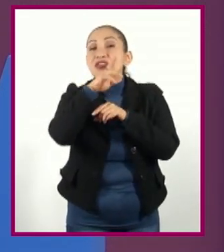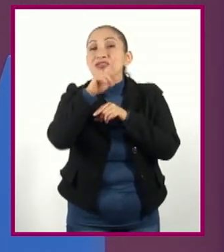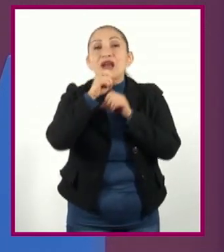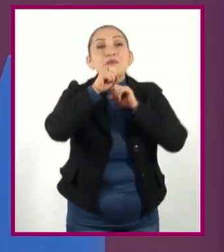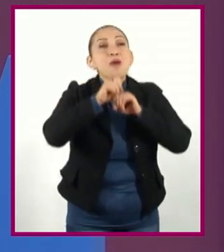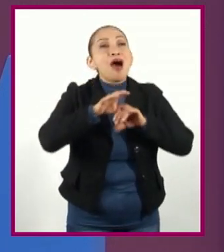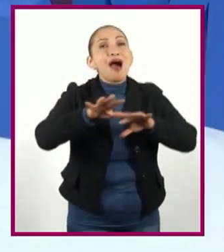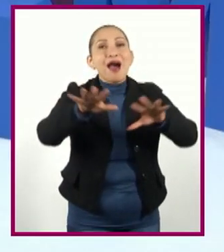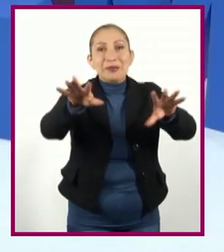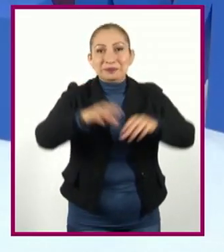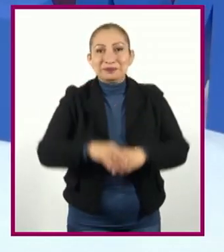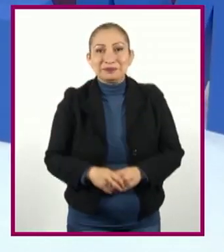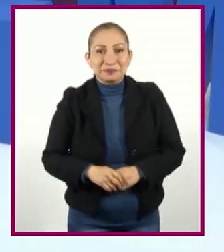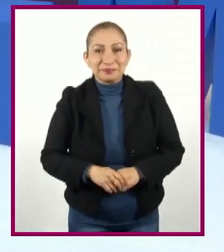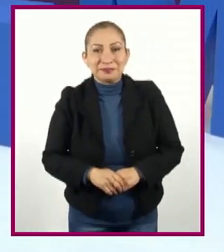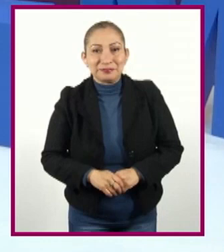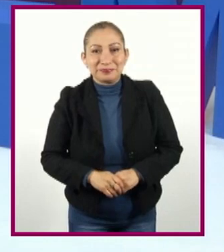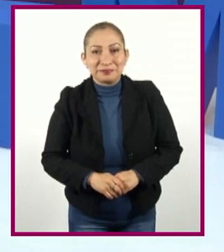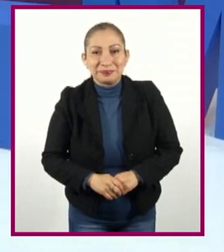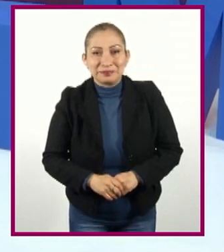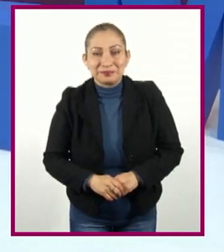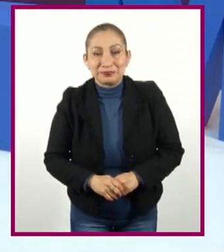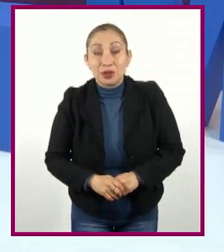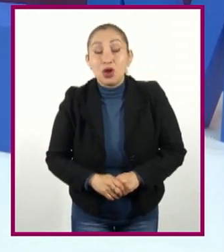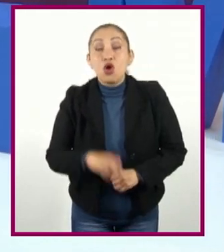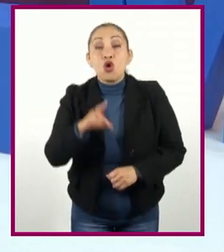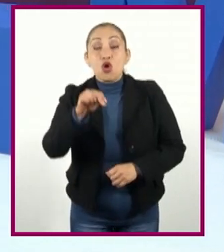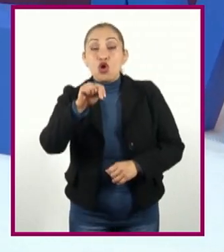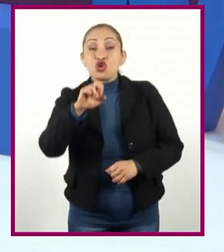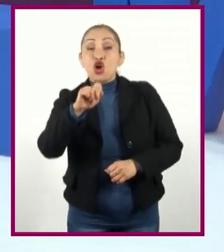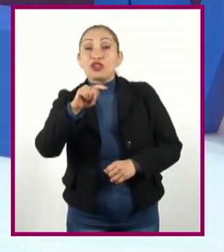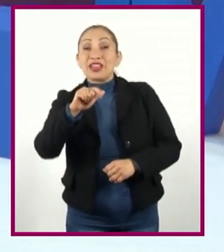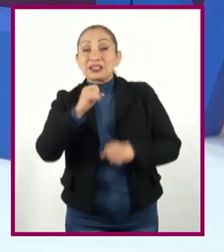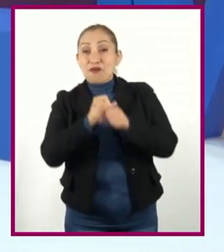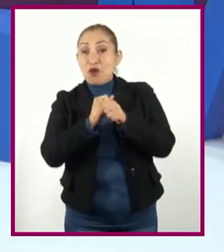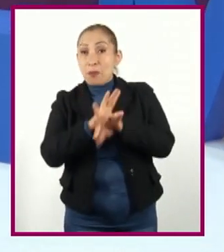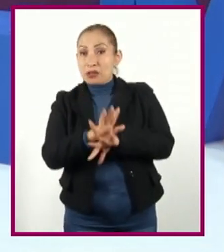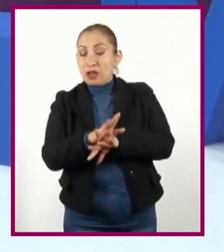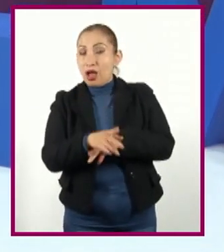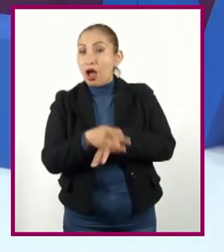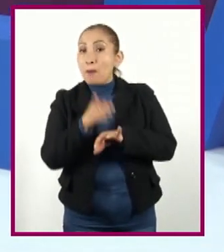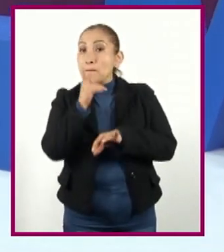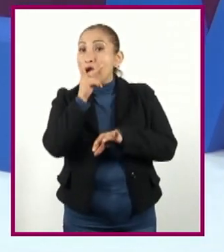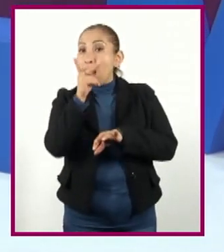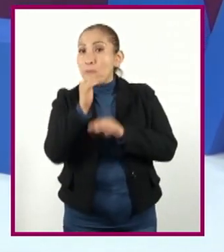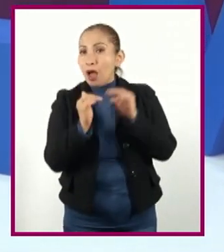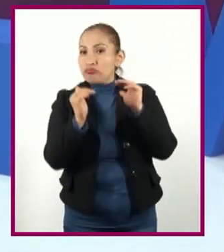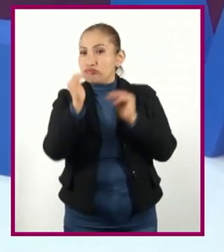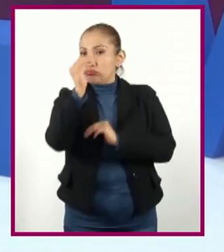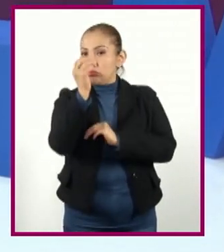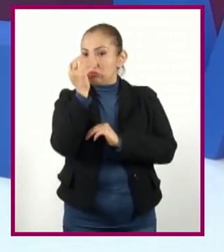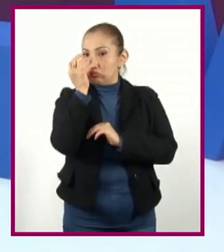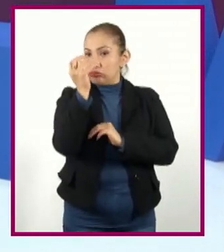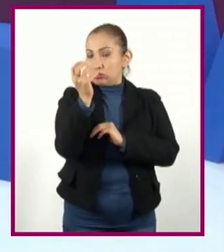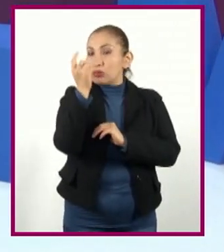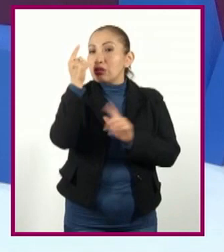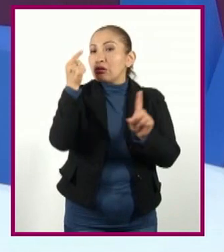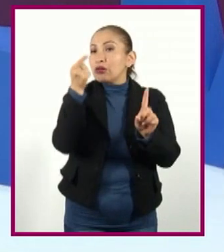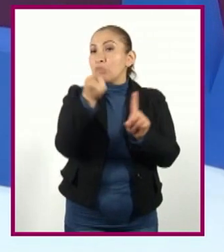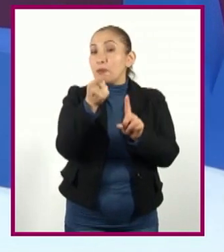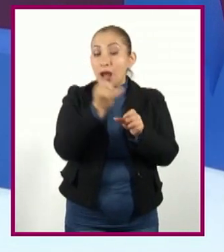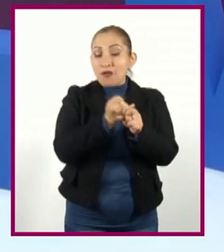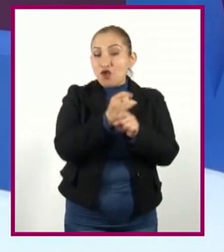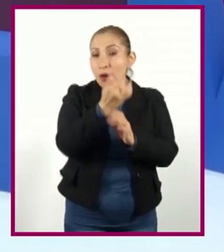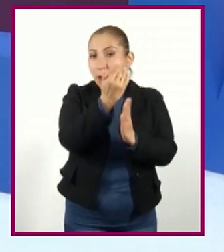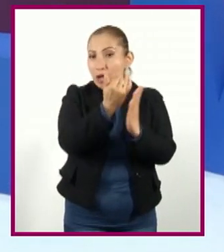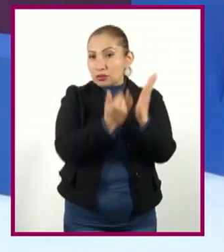público. En las notas informativas se usa un lenguaje con mayor nivel de formalidad, con el objetivo de que la